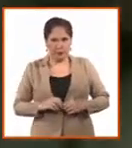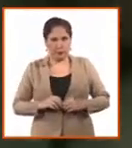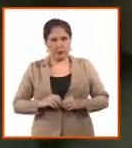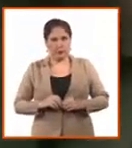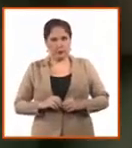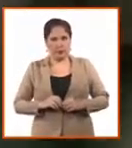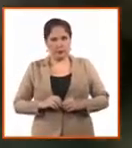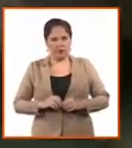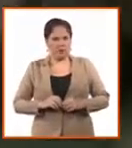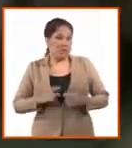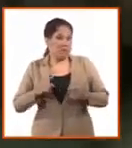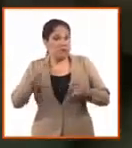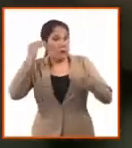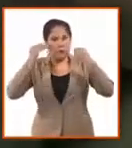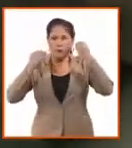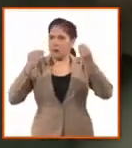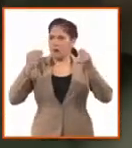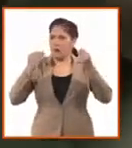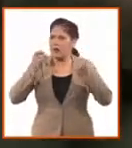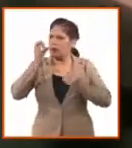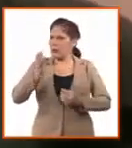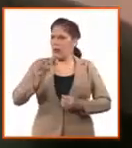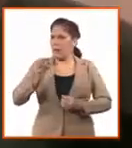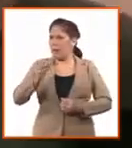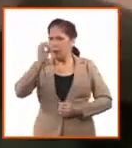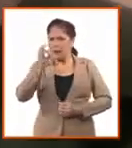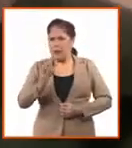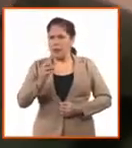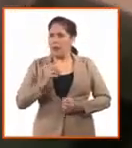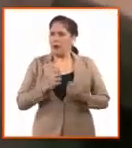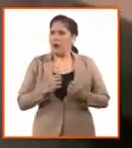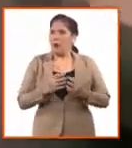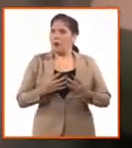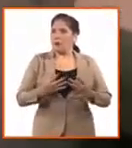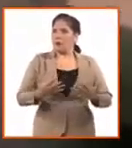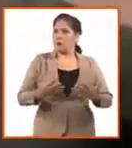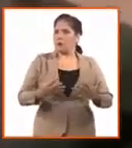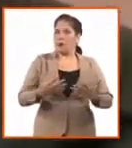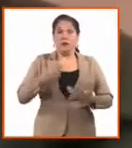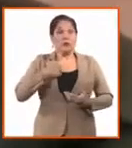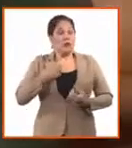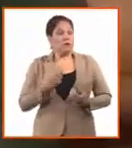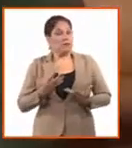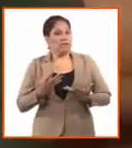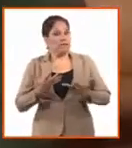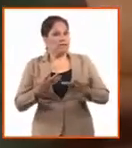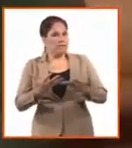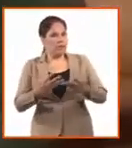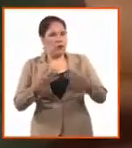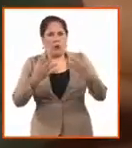que queda siempre 2 emilio afeite esa admiración yo lo admiraba